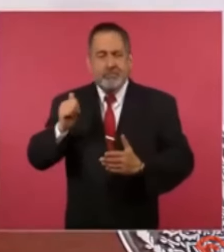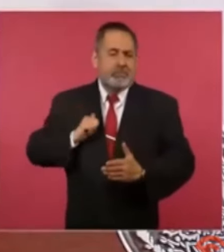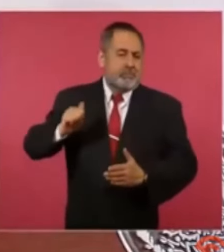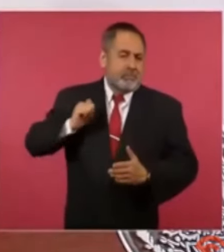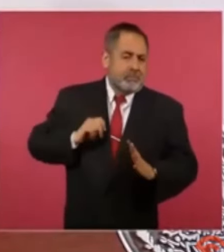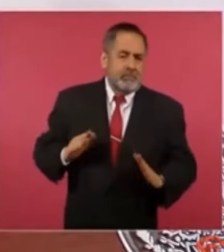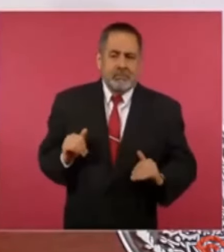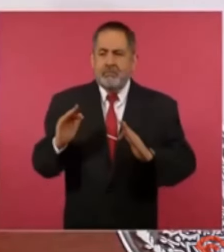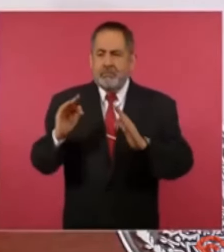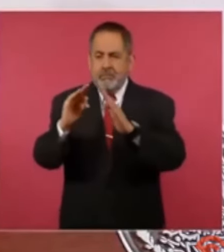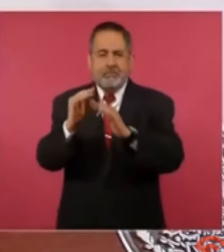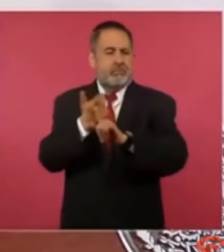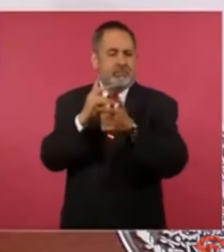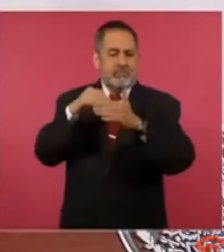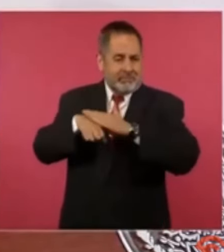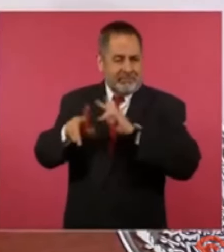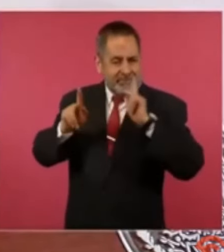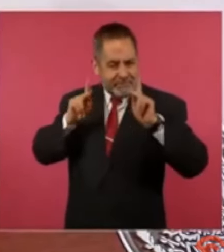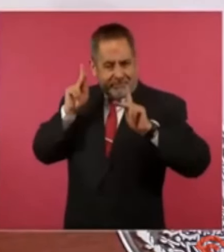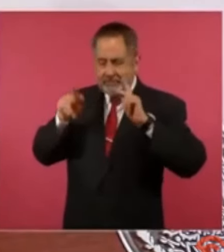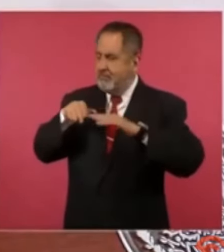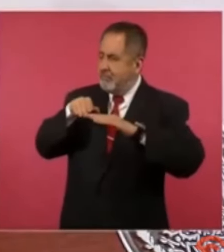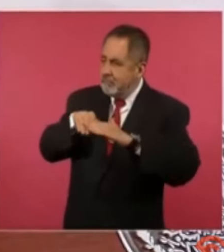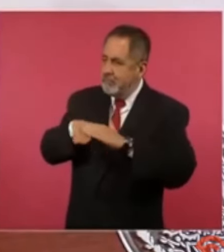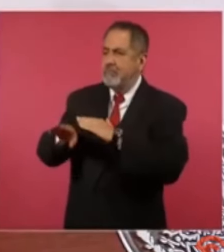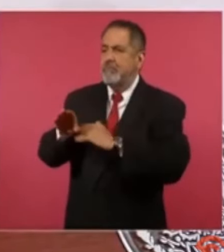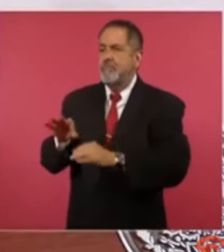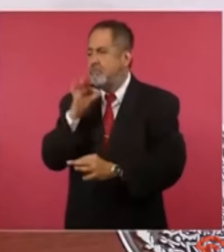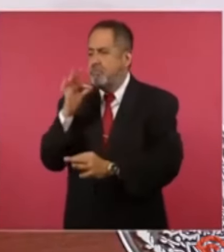arqueológicos, los sitios arqueológicos